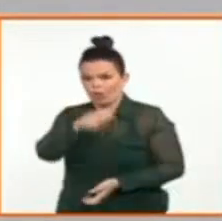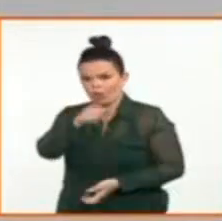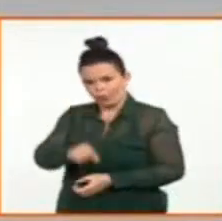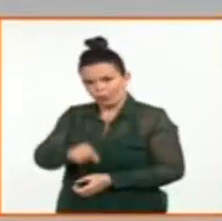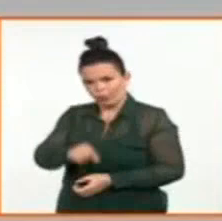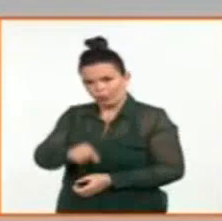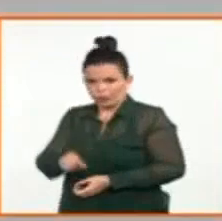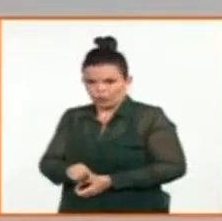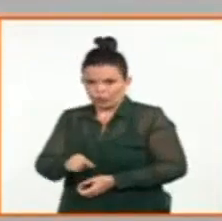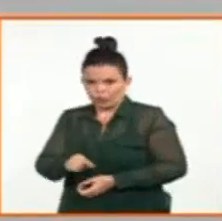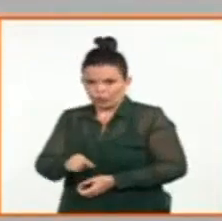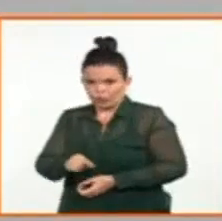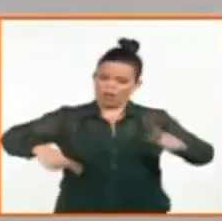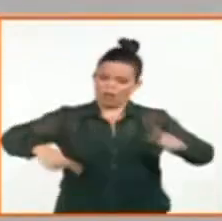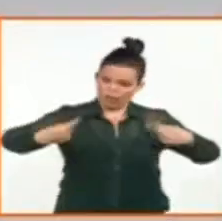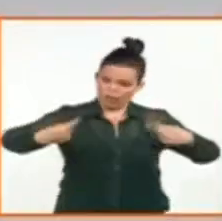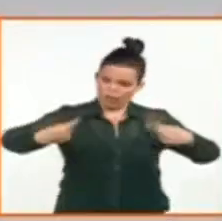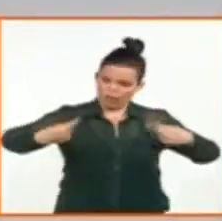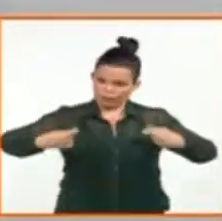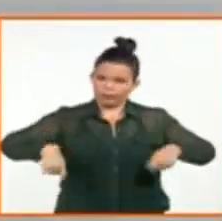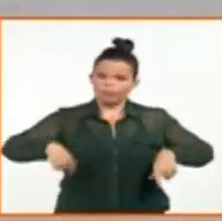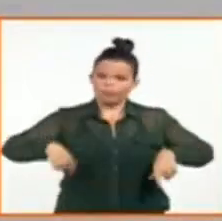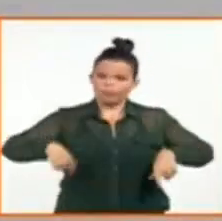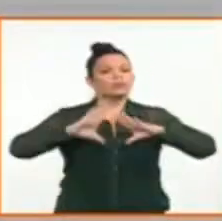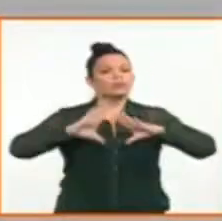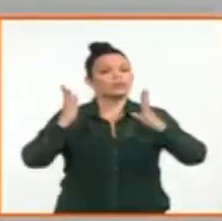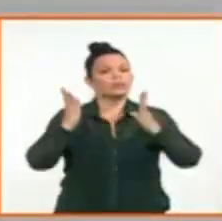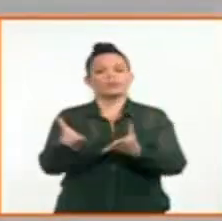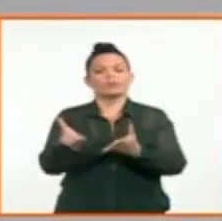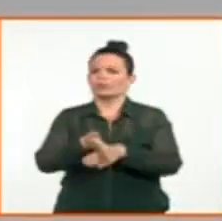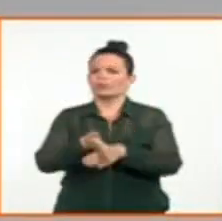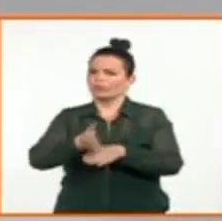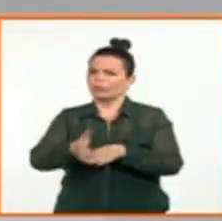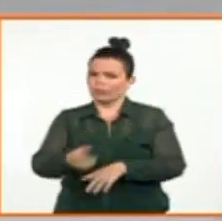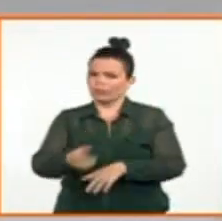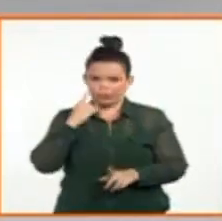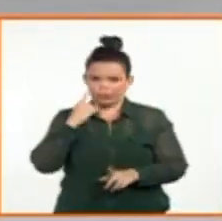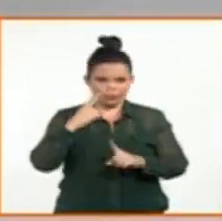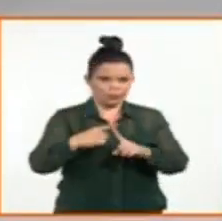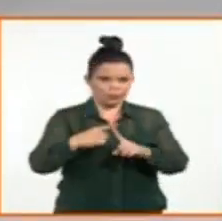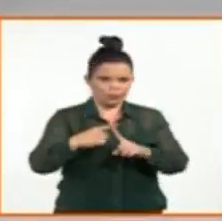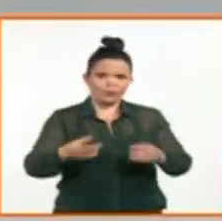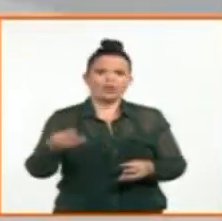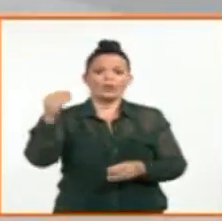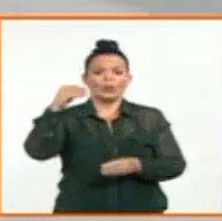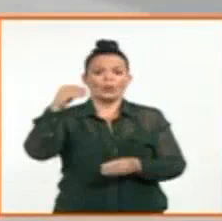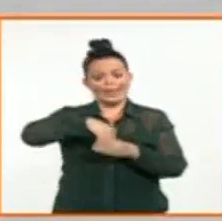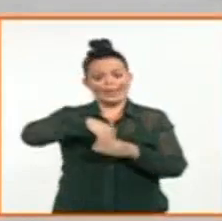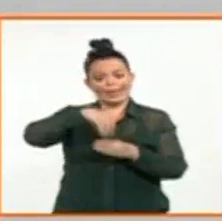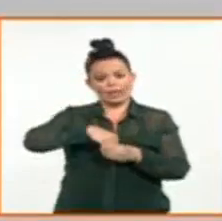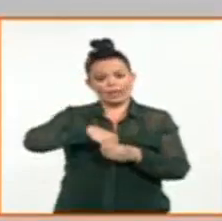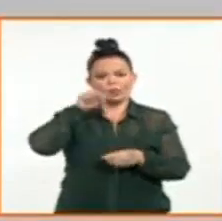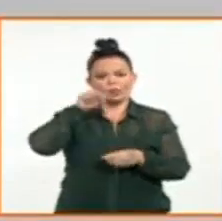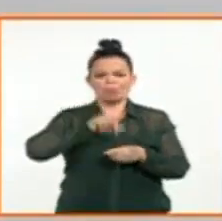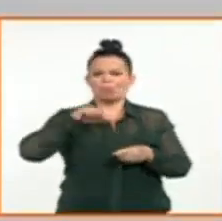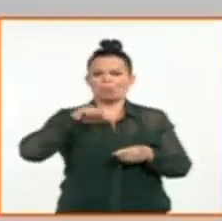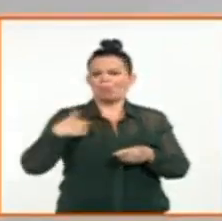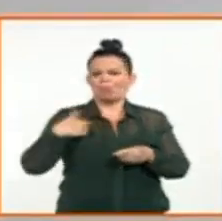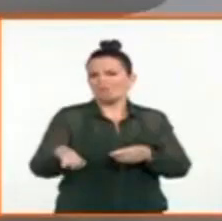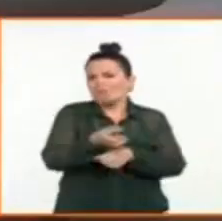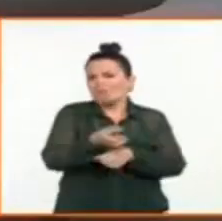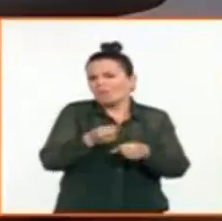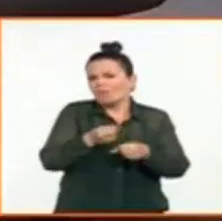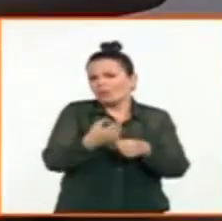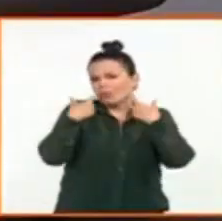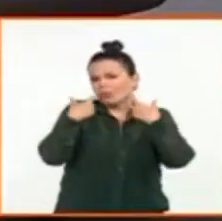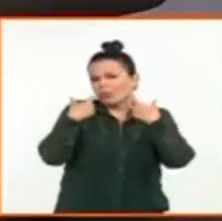medidas que ha otorgado la Facultad del Sistema Empresarial y destinar parte de los ingresos a producciones importantes en la economía ha sido uno